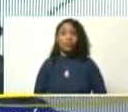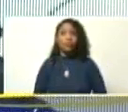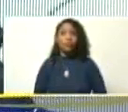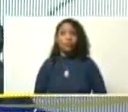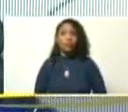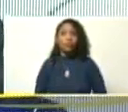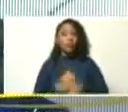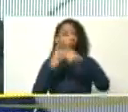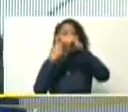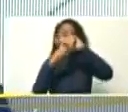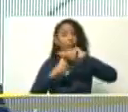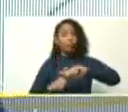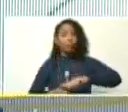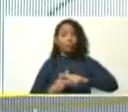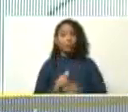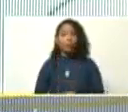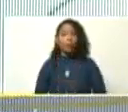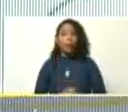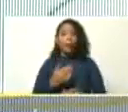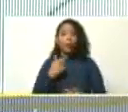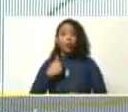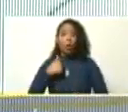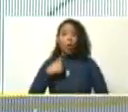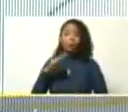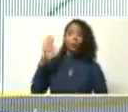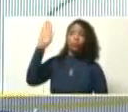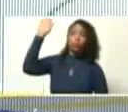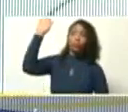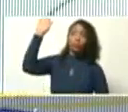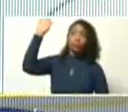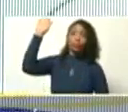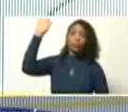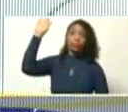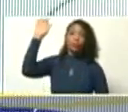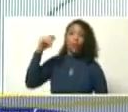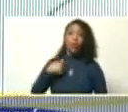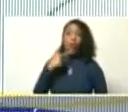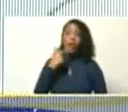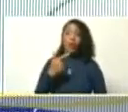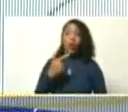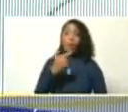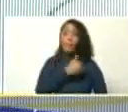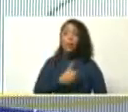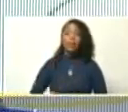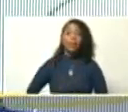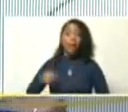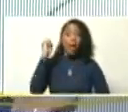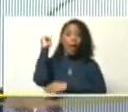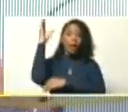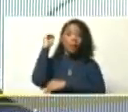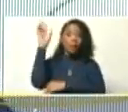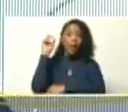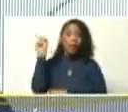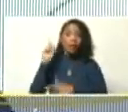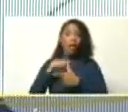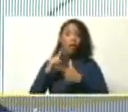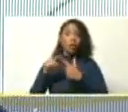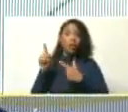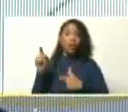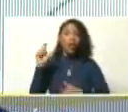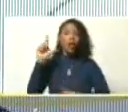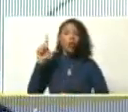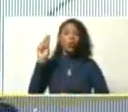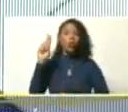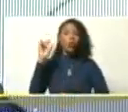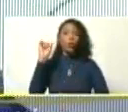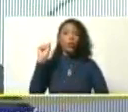Saqué la cuenta, pedí la palabra y le digo al presidente de la Asamblea, que en ese entonces era Luis Miquilena,